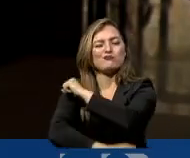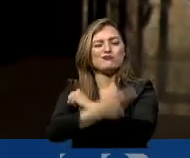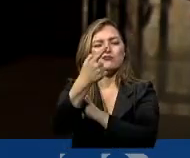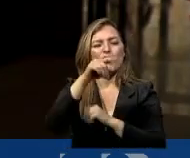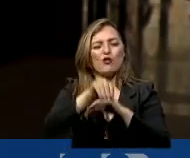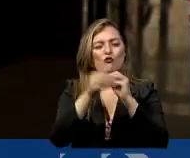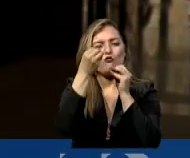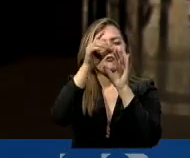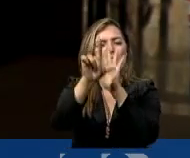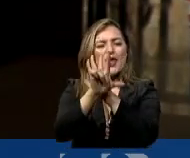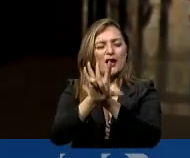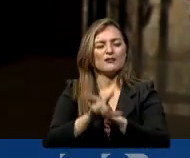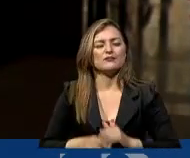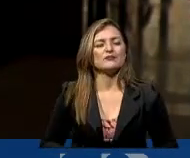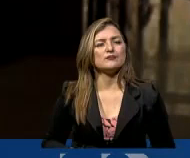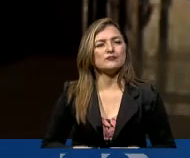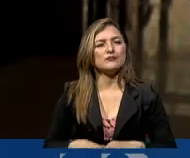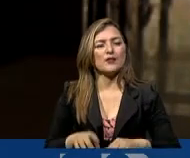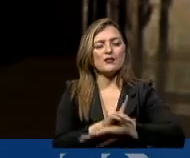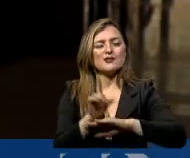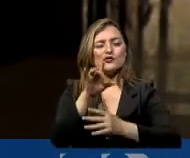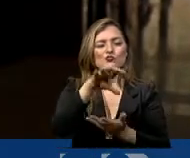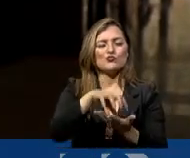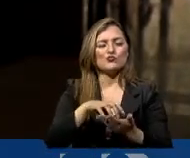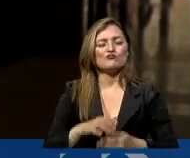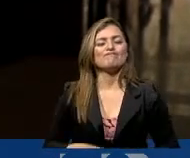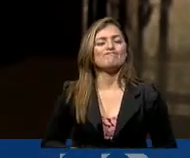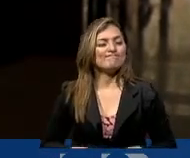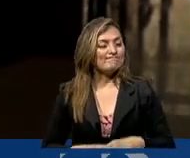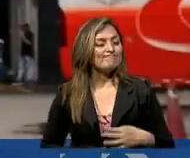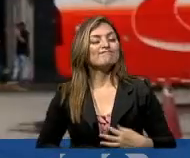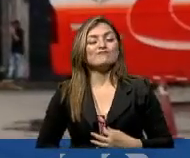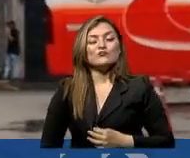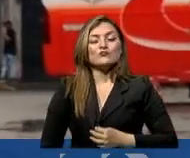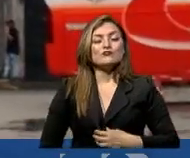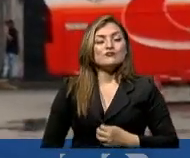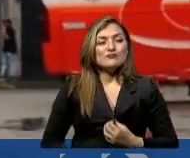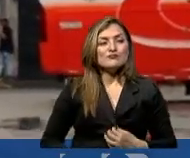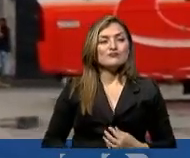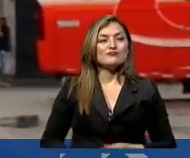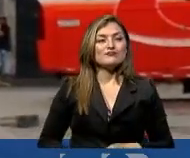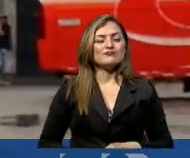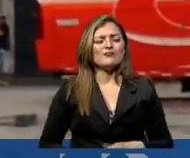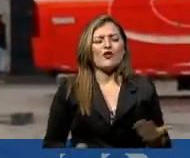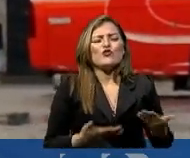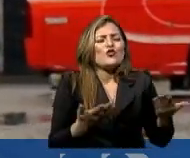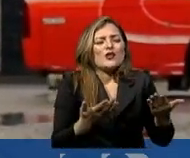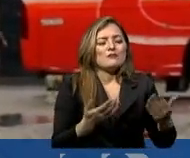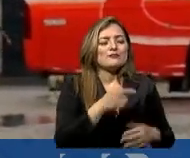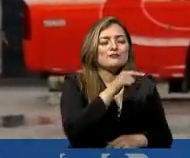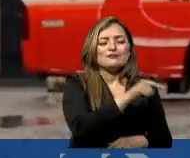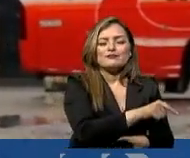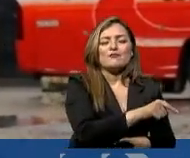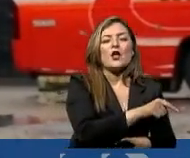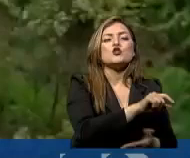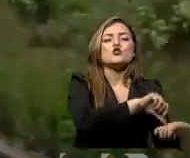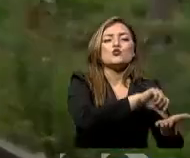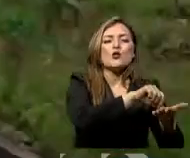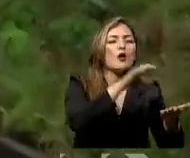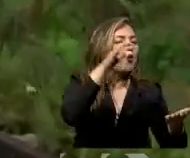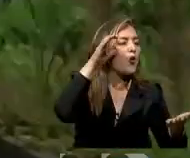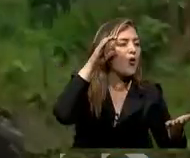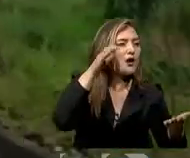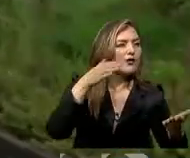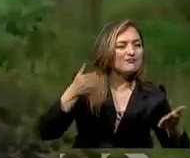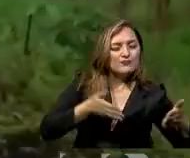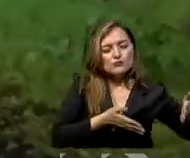jurídico que emitimos nosotros como dirección provincial, conocedores del hecho. La ruta que cubría el bus de pasajeros salió desde la ciudad del Coca por